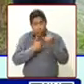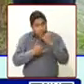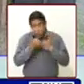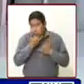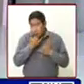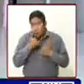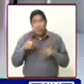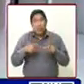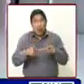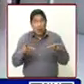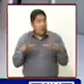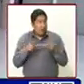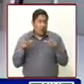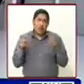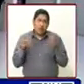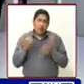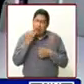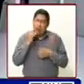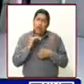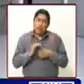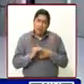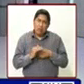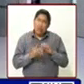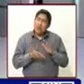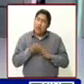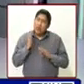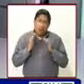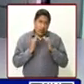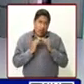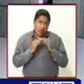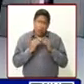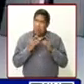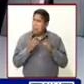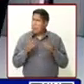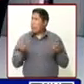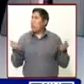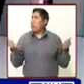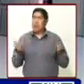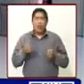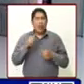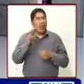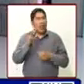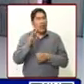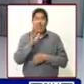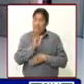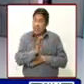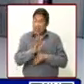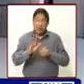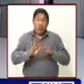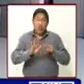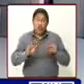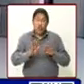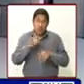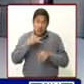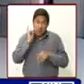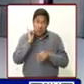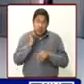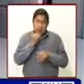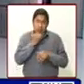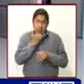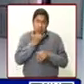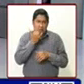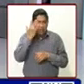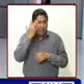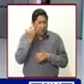encontrar en este lugar, porque es evidente, este chiquito ha salido de su casa, ha desaparecido a las 3 de la tarde del domingo. ¿Cuáles han sido